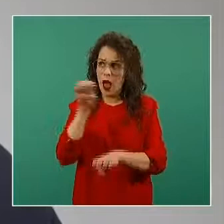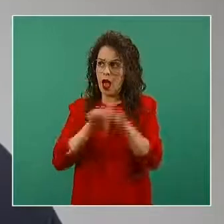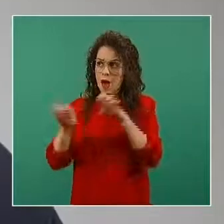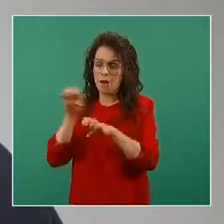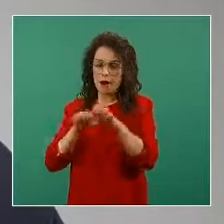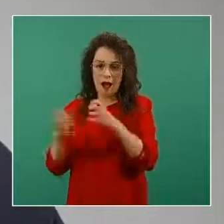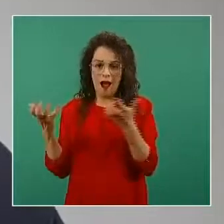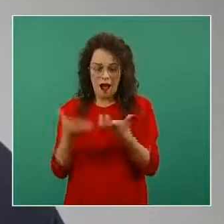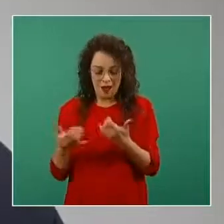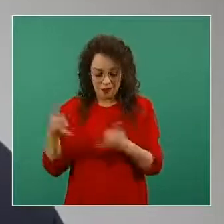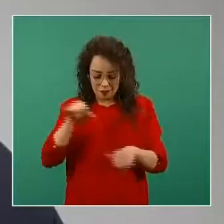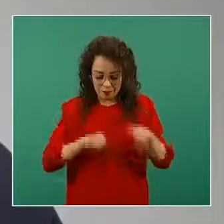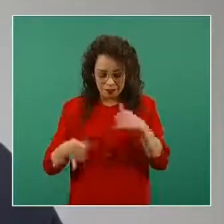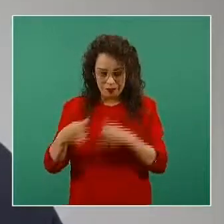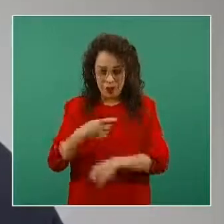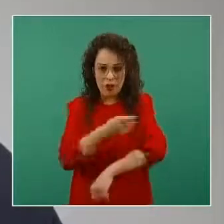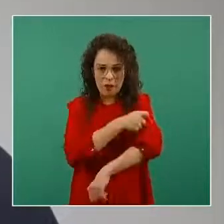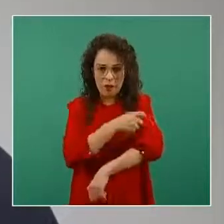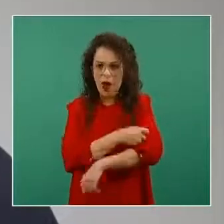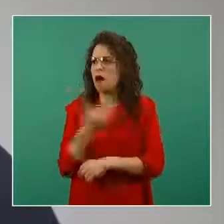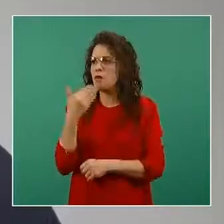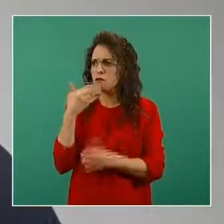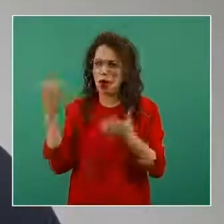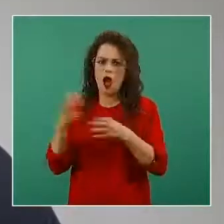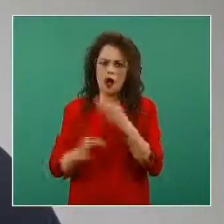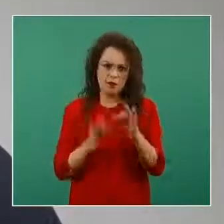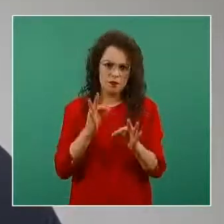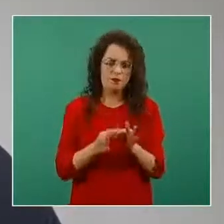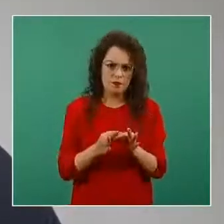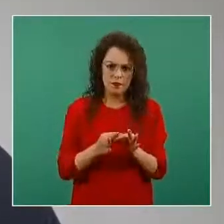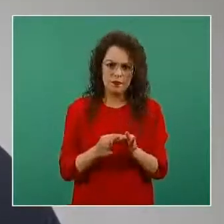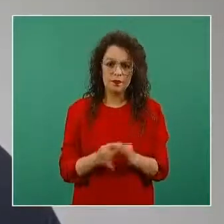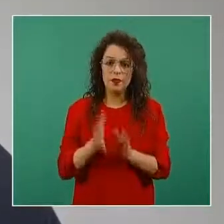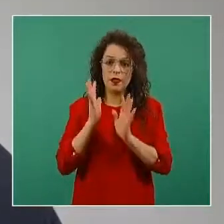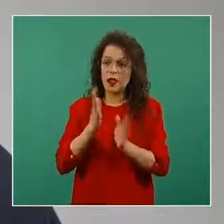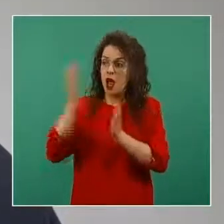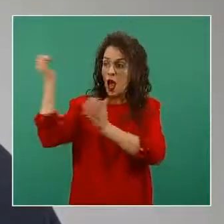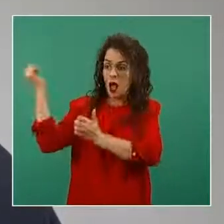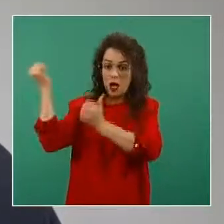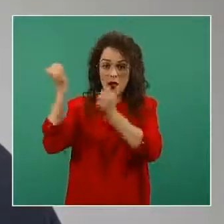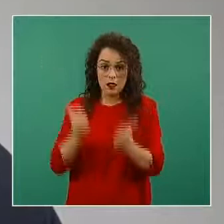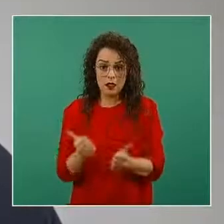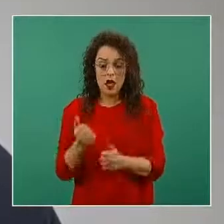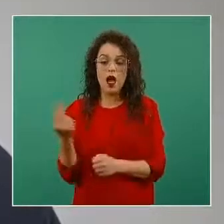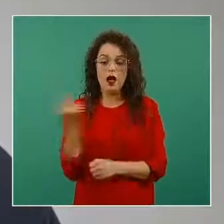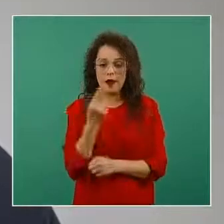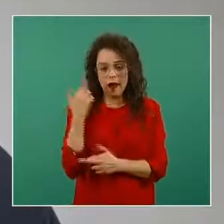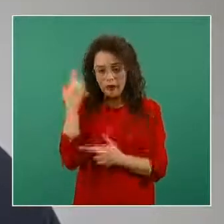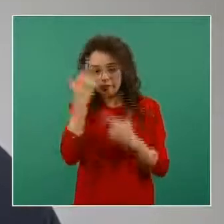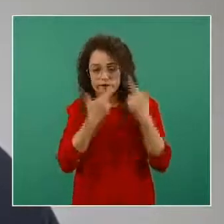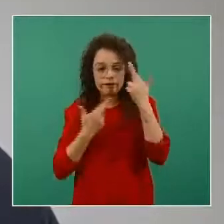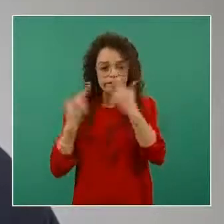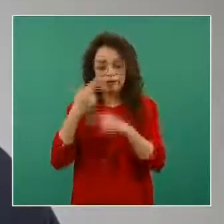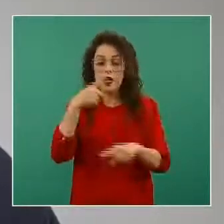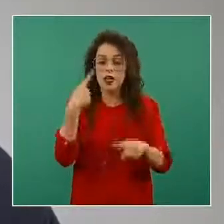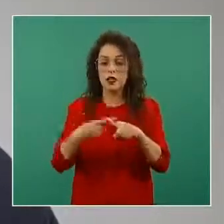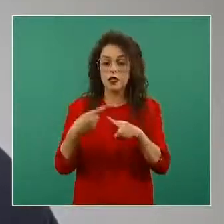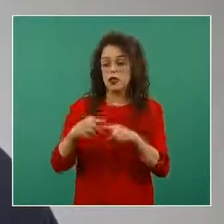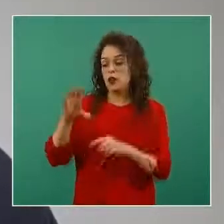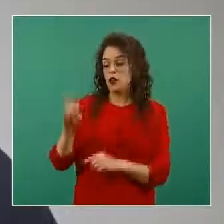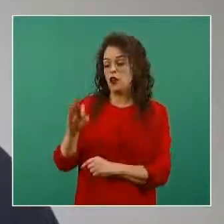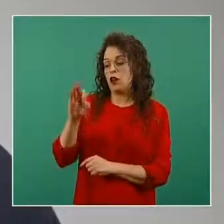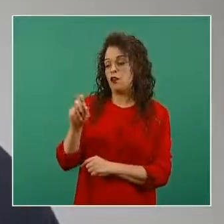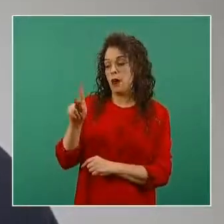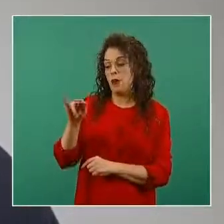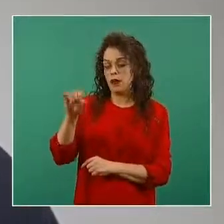hecho, y obviamente una vez que las vacunas llegan pasan por los procesos de revisión de la COFEPRIS, y entonces una vez